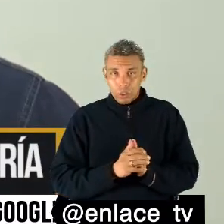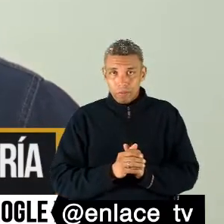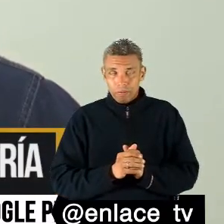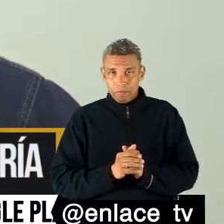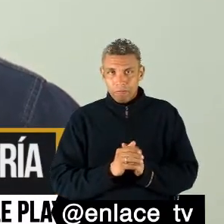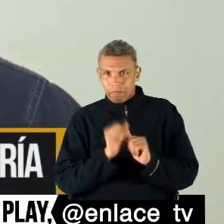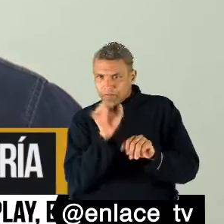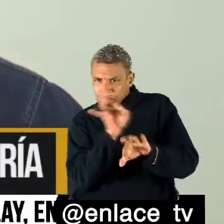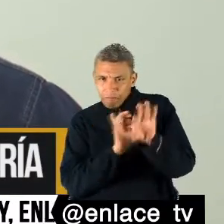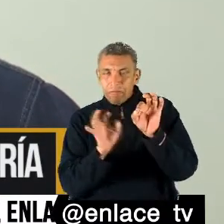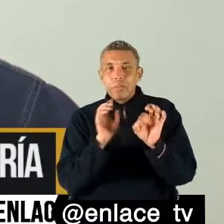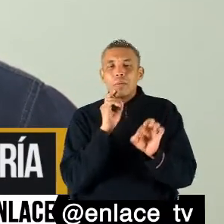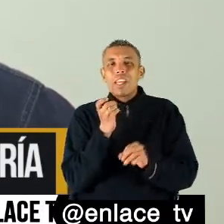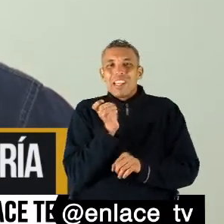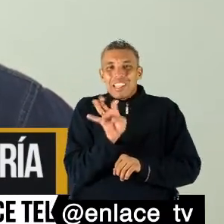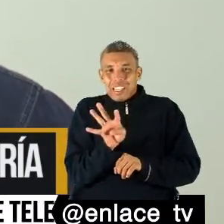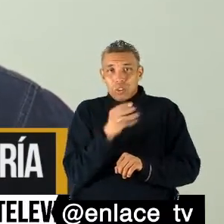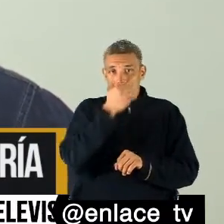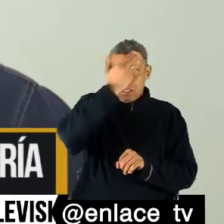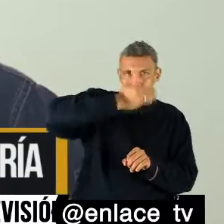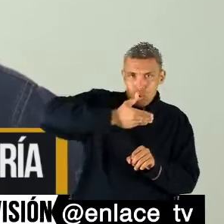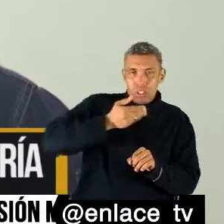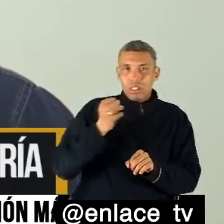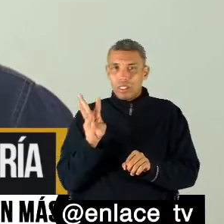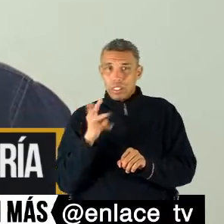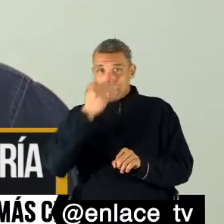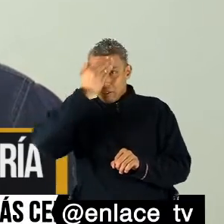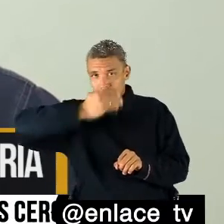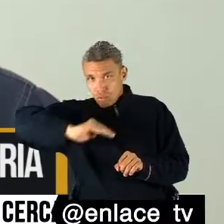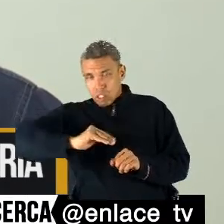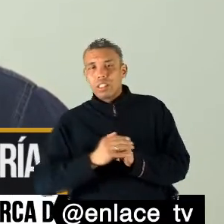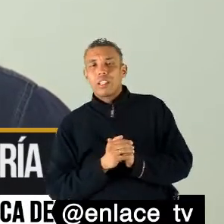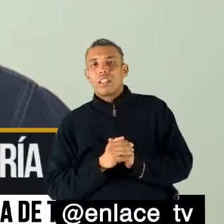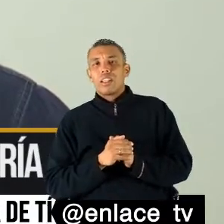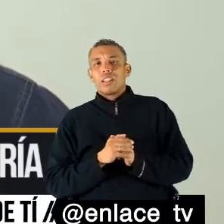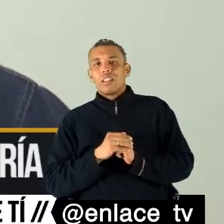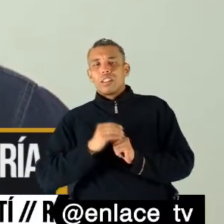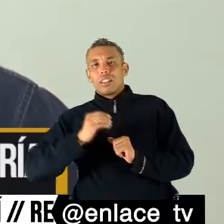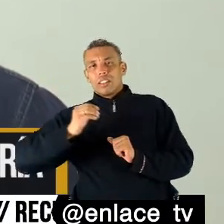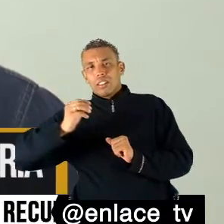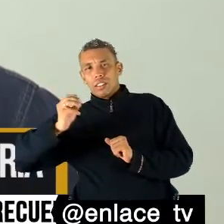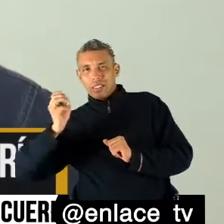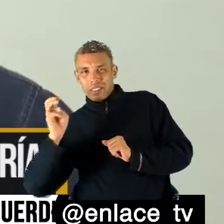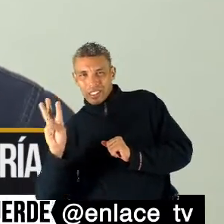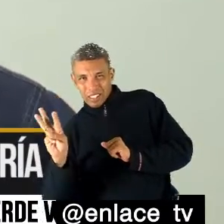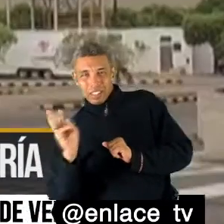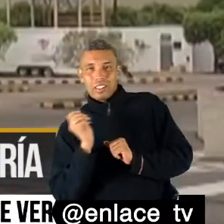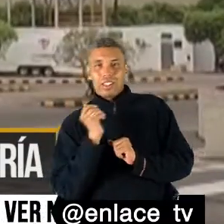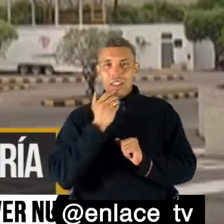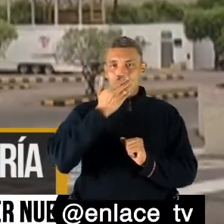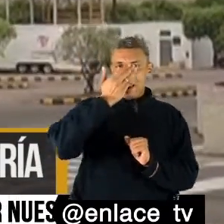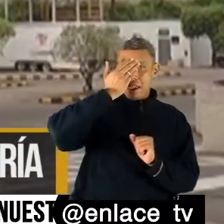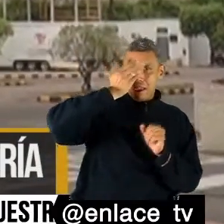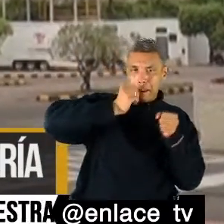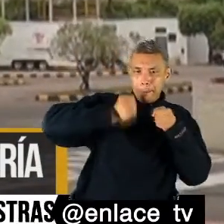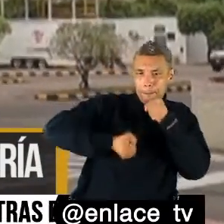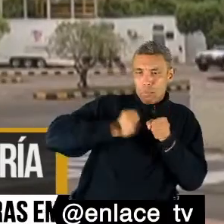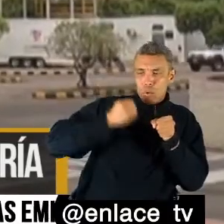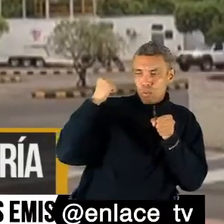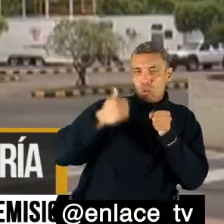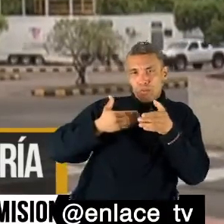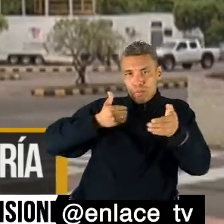14 buses, 13 busetas, 2 camionetas y 2 microbusetas. Son 31 vehículos en total. El contrato fue adjudicado